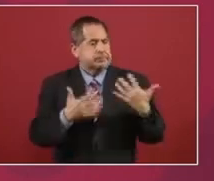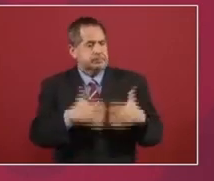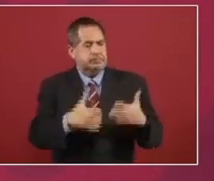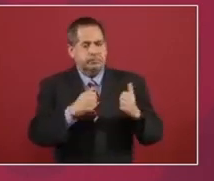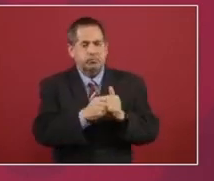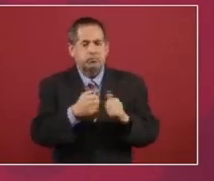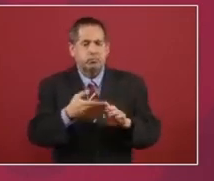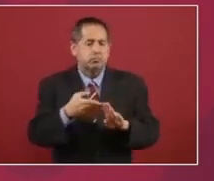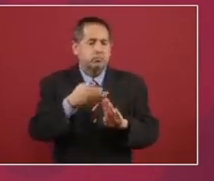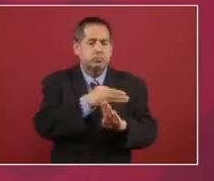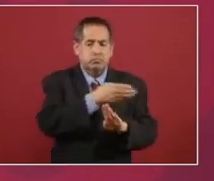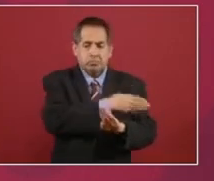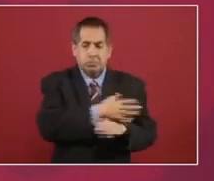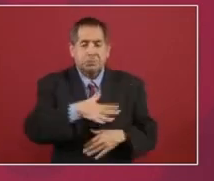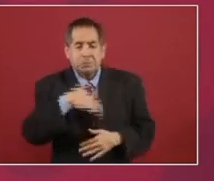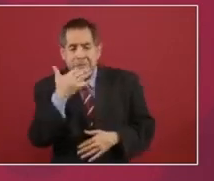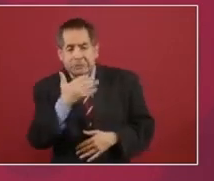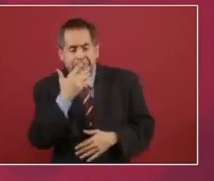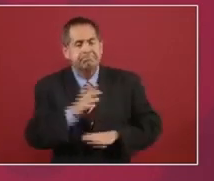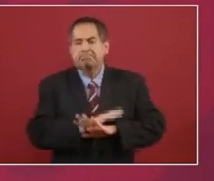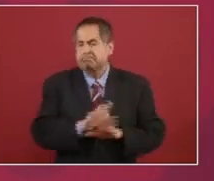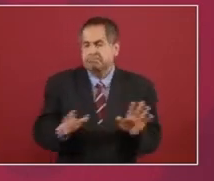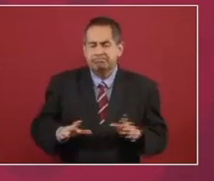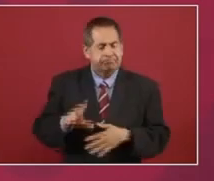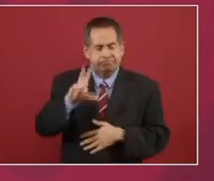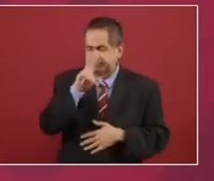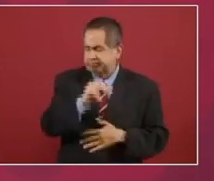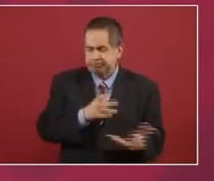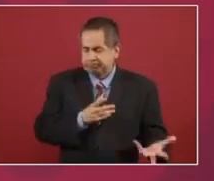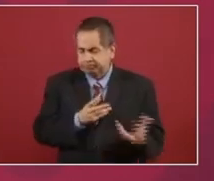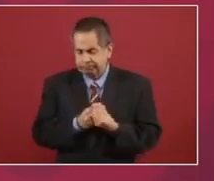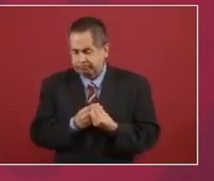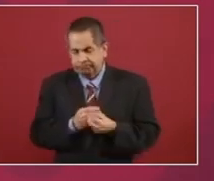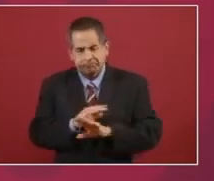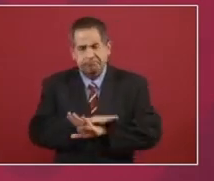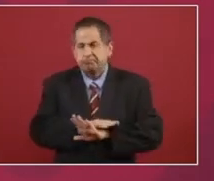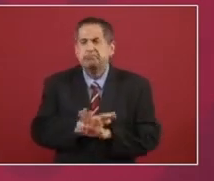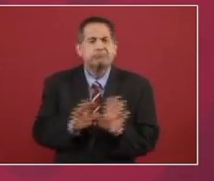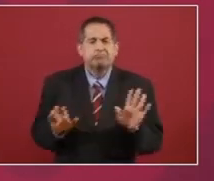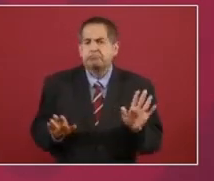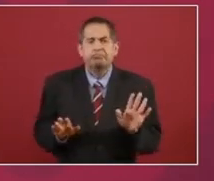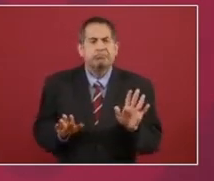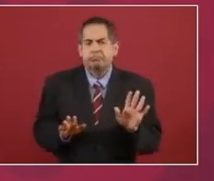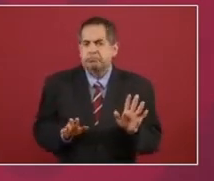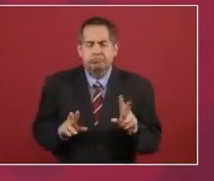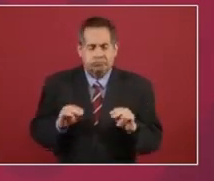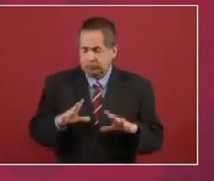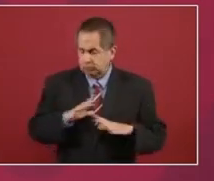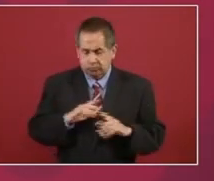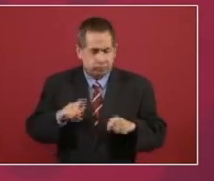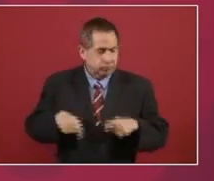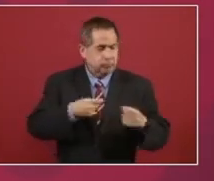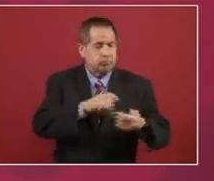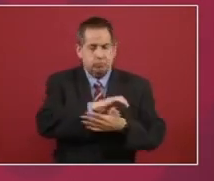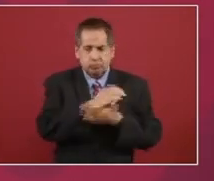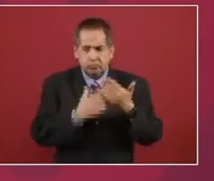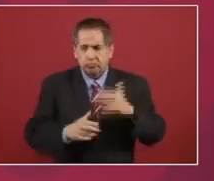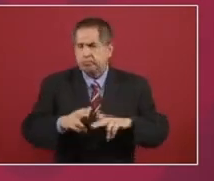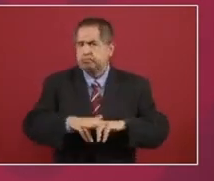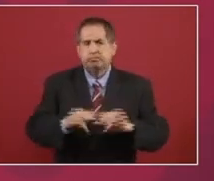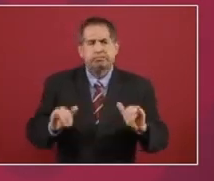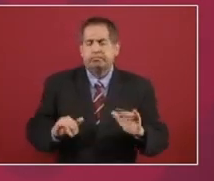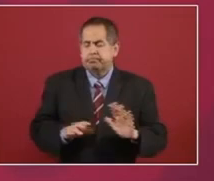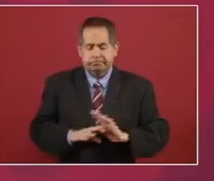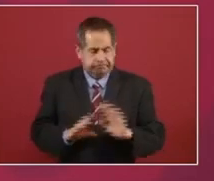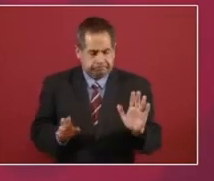Empresas con antecedentes de corrupción no van a recibir contratos,